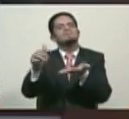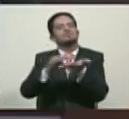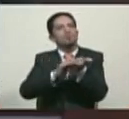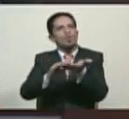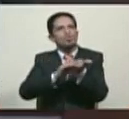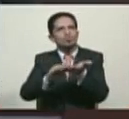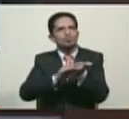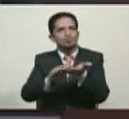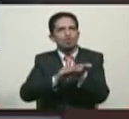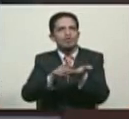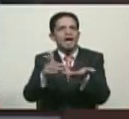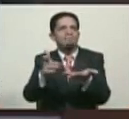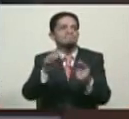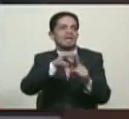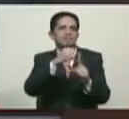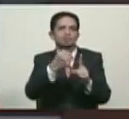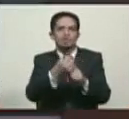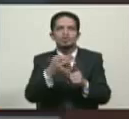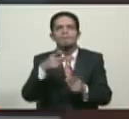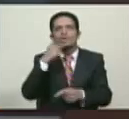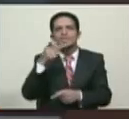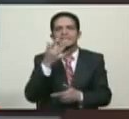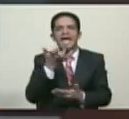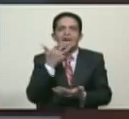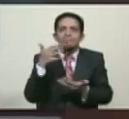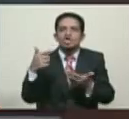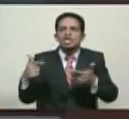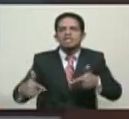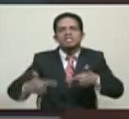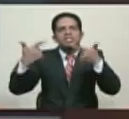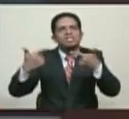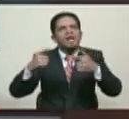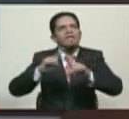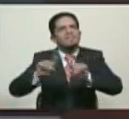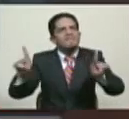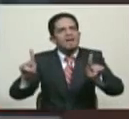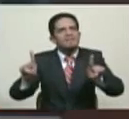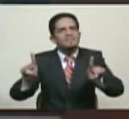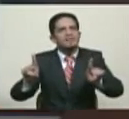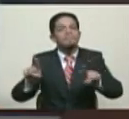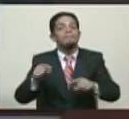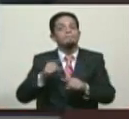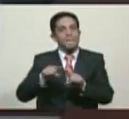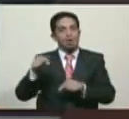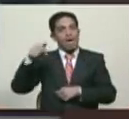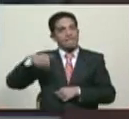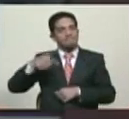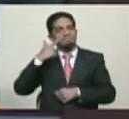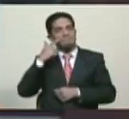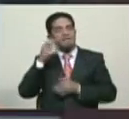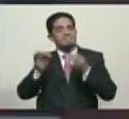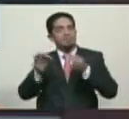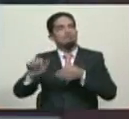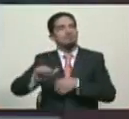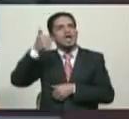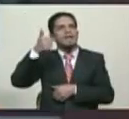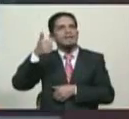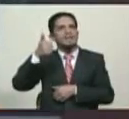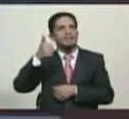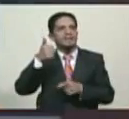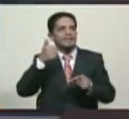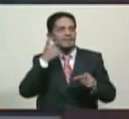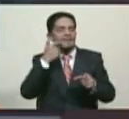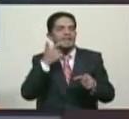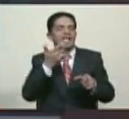a las coyunturas políticas que puedan presentarse. Eso sí, desde el Tribunal Supremo de Justicia no aceptaremos bajo